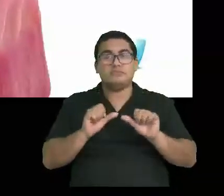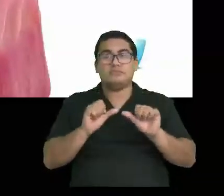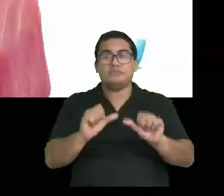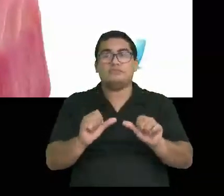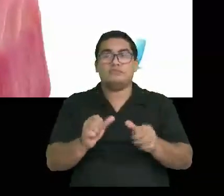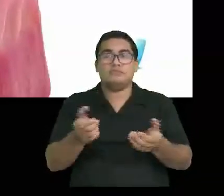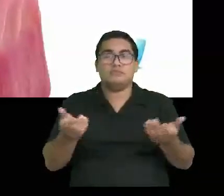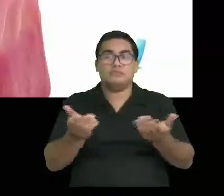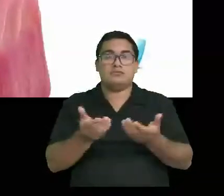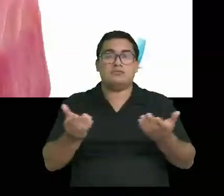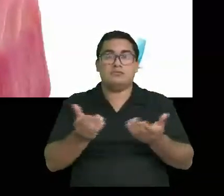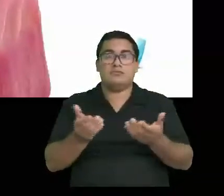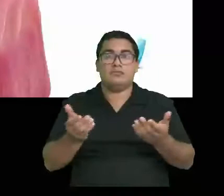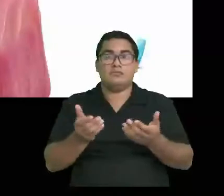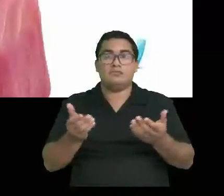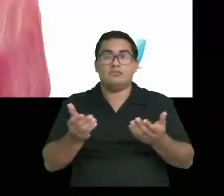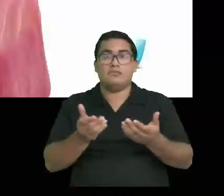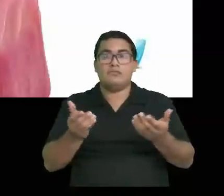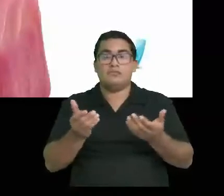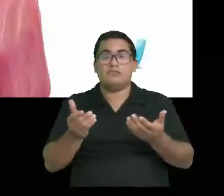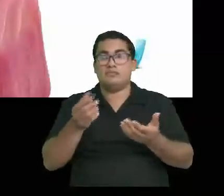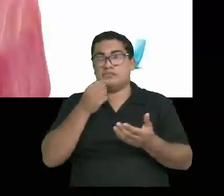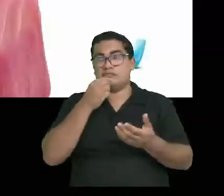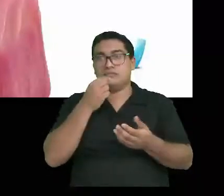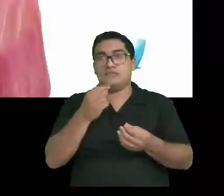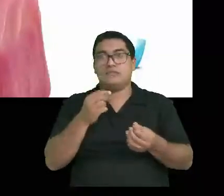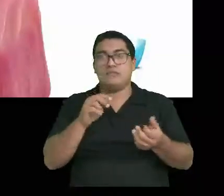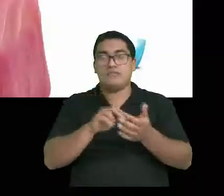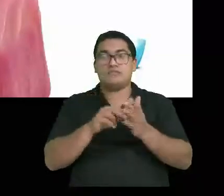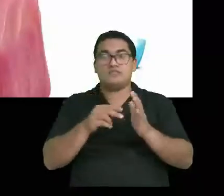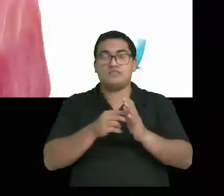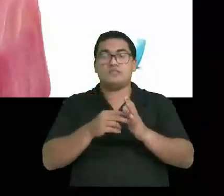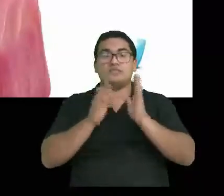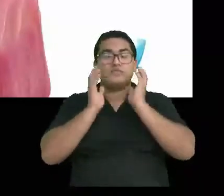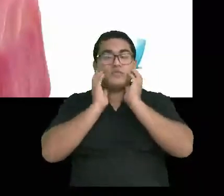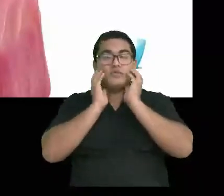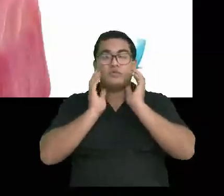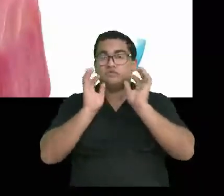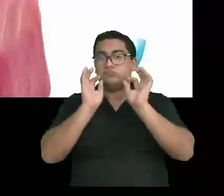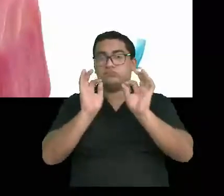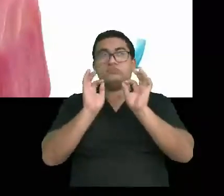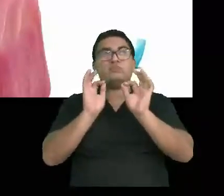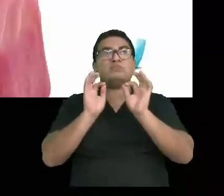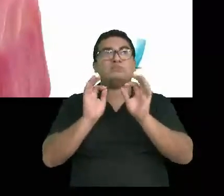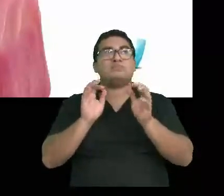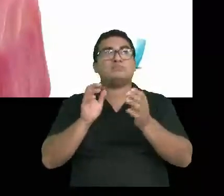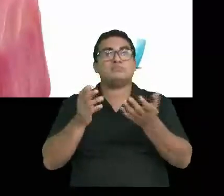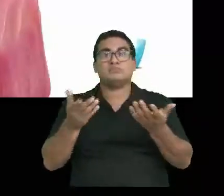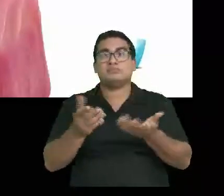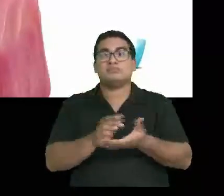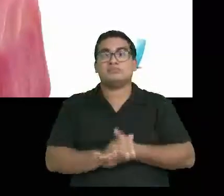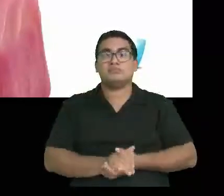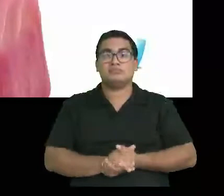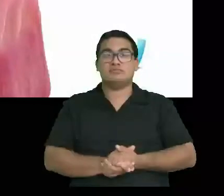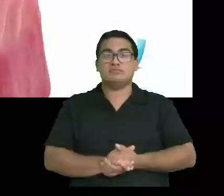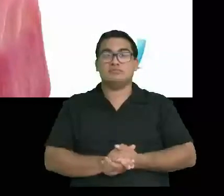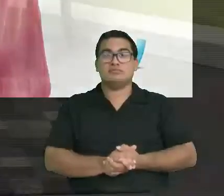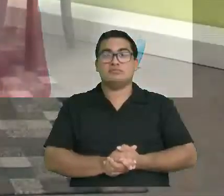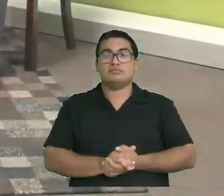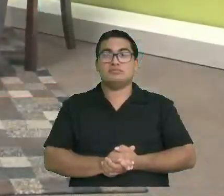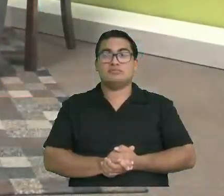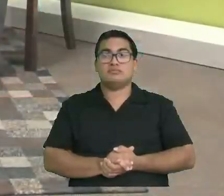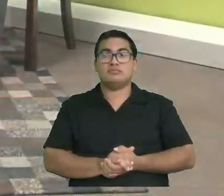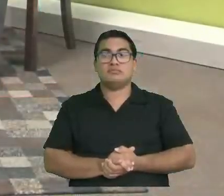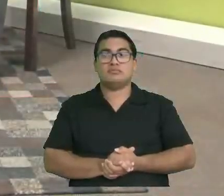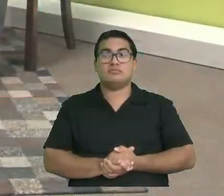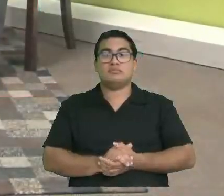embargo, va a aliviar la parte del desgaste dental y va a aliviar la articulación temporomandibular y alivia la musculatura. Y